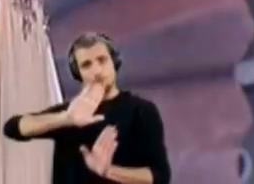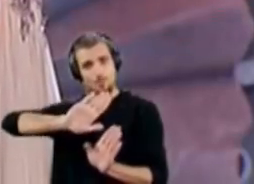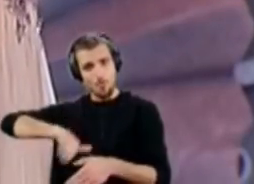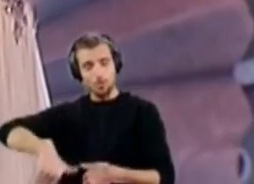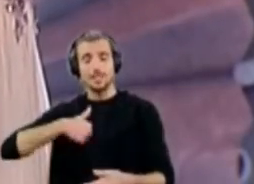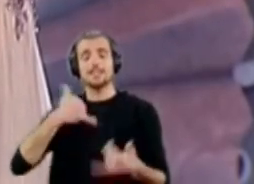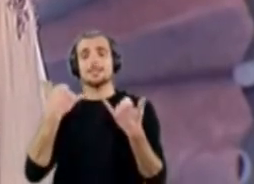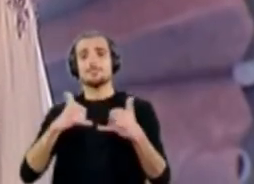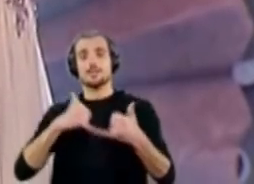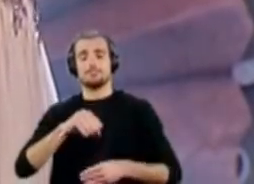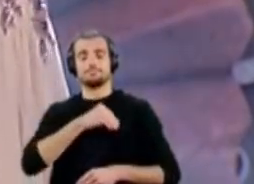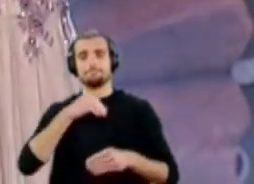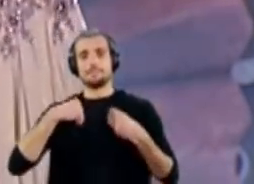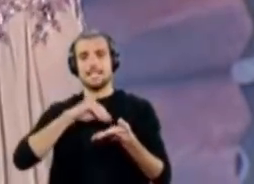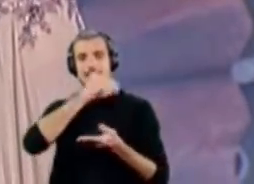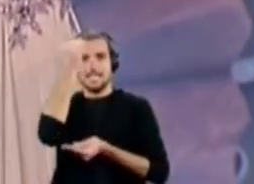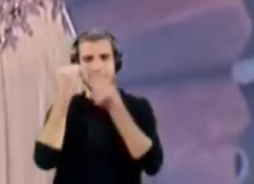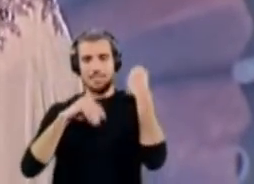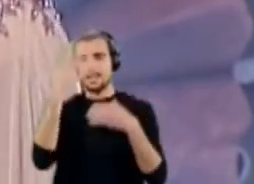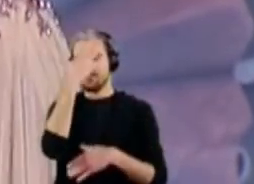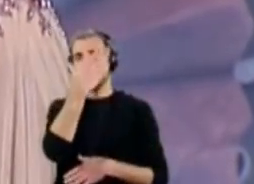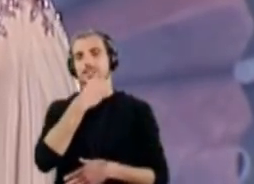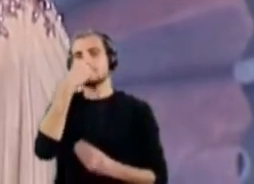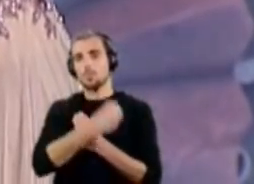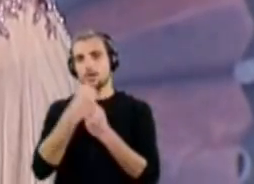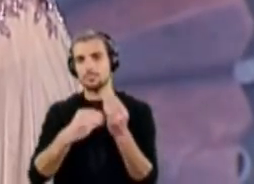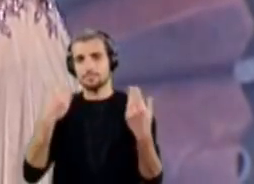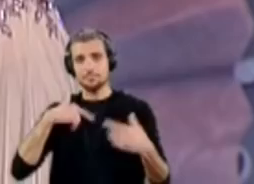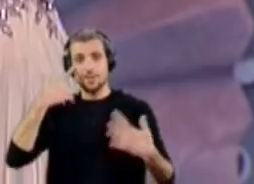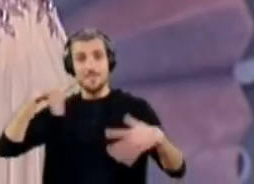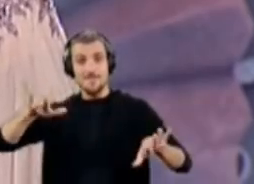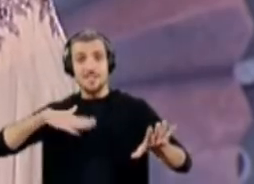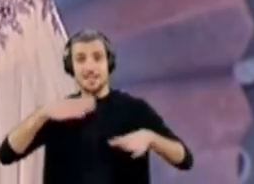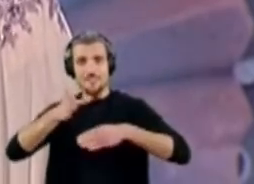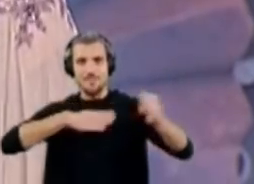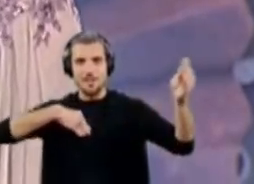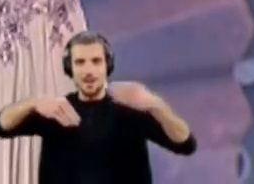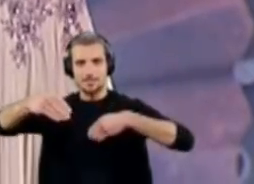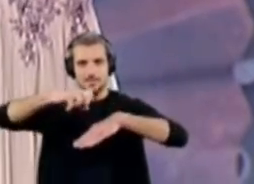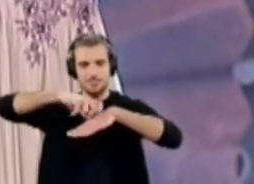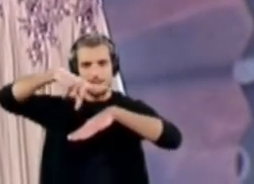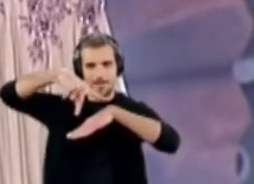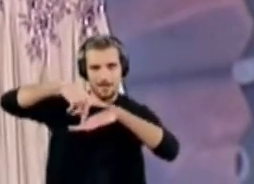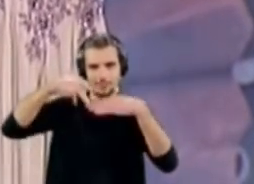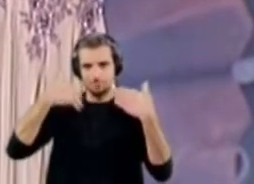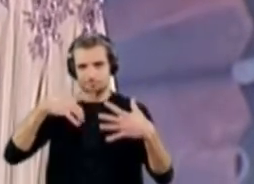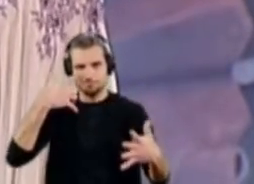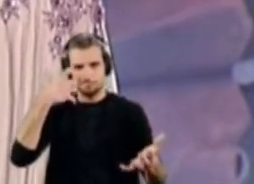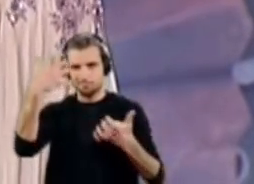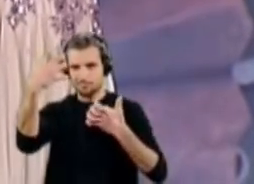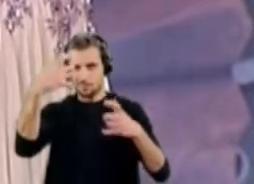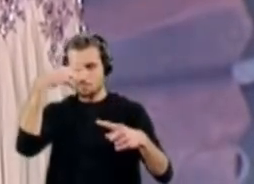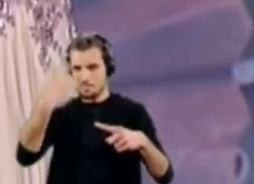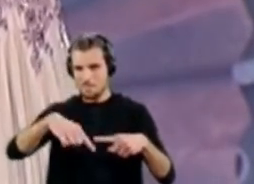maquillaje corporal del Carnaval de las Palmas de Gran Canaria. ¿Cuánta flexibilidad, eh? impresionante. Nos hemos